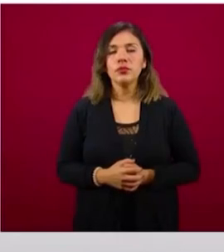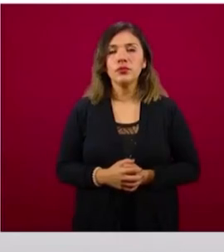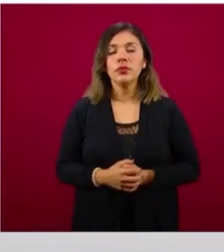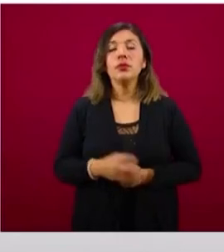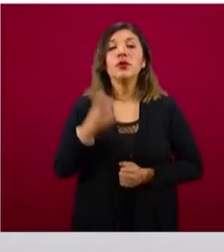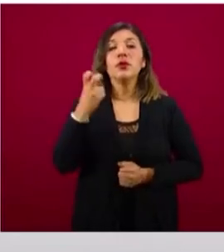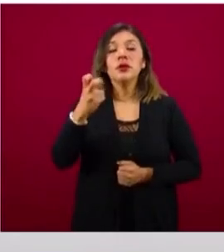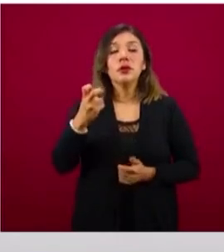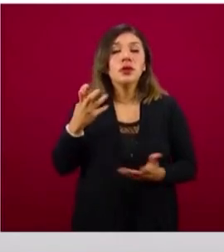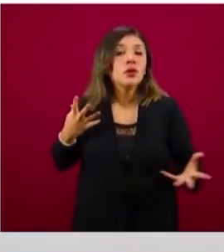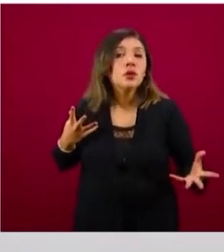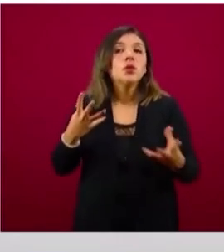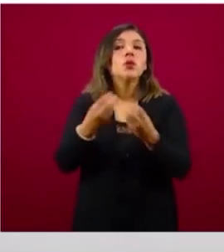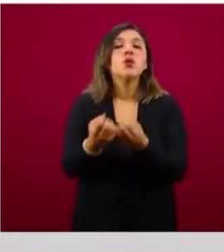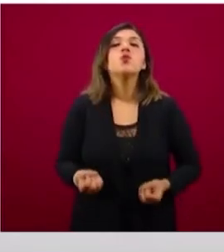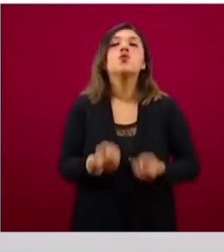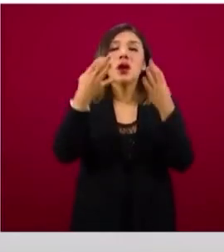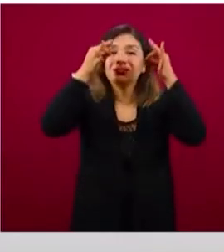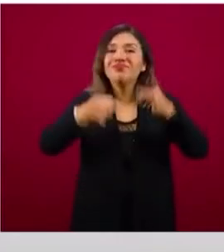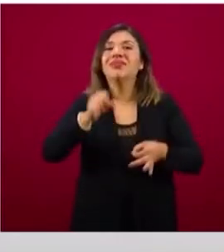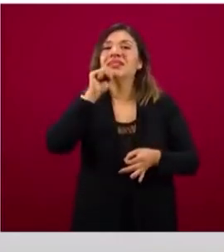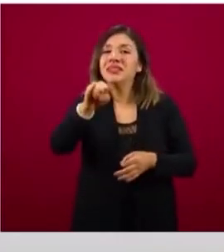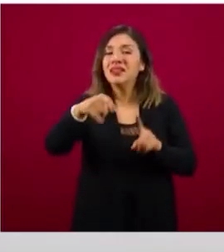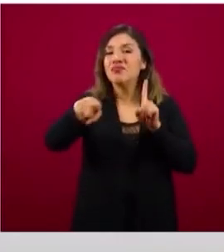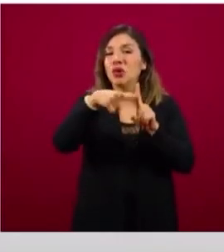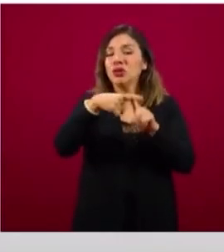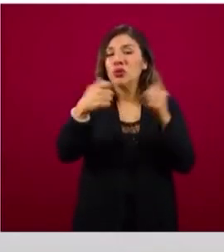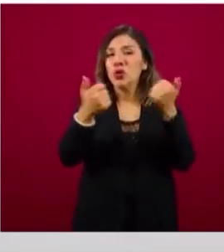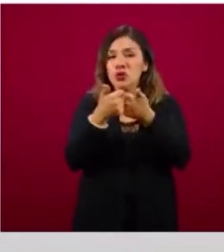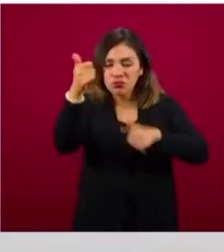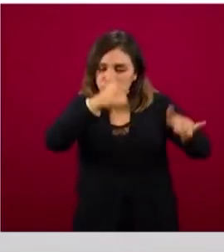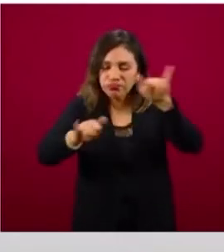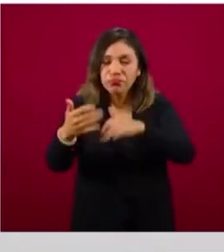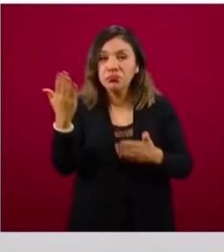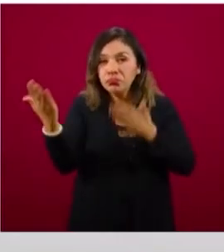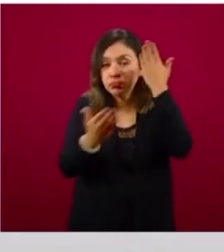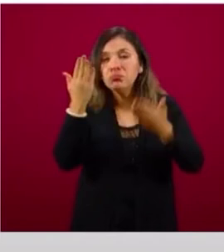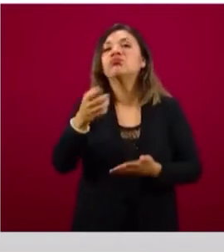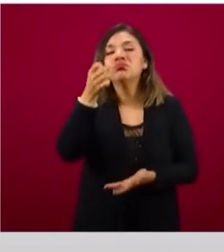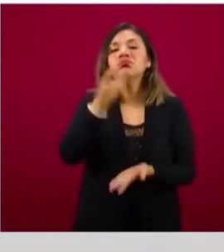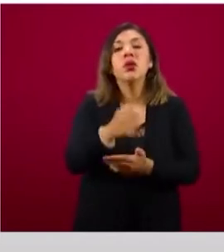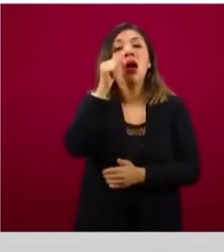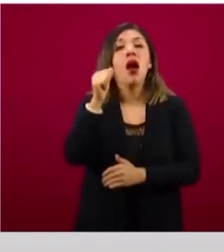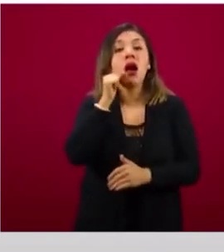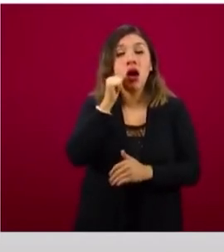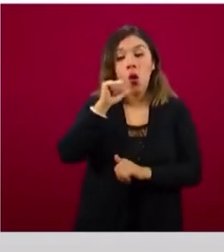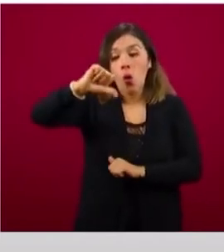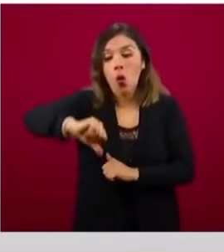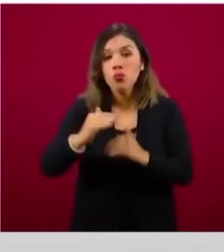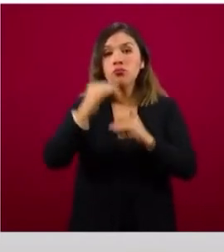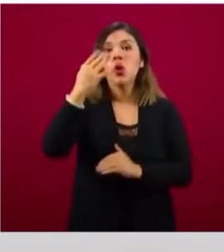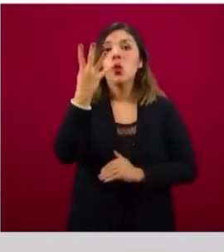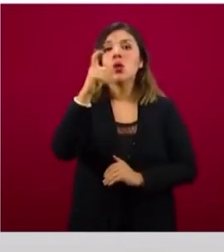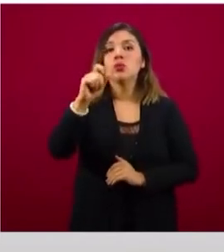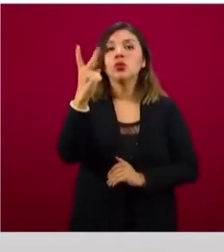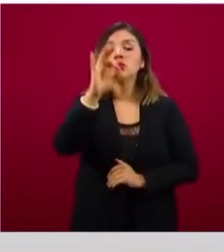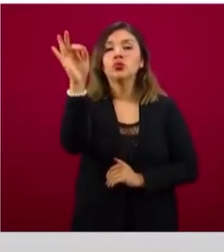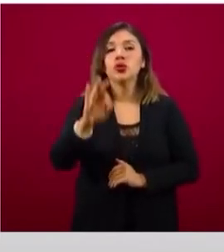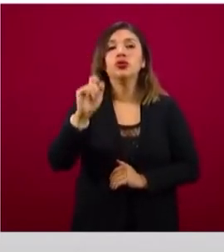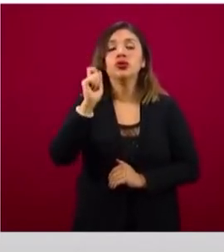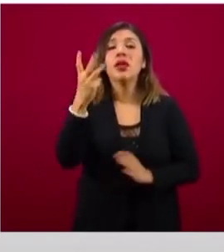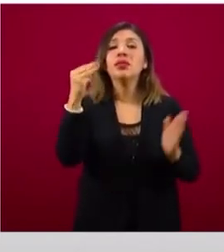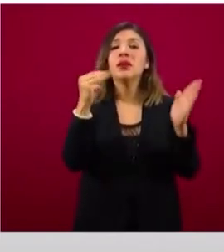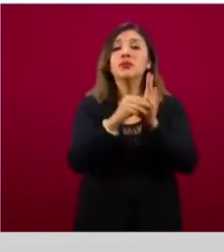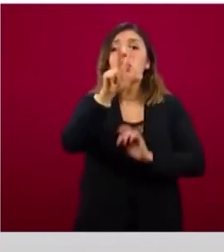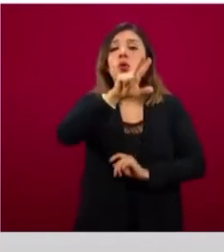el incremento de ayer para hoy fue del 4.2 por ciento y representó tres mil 891 casos confirmados y lo